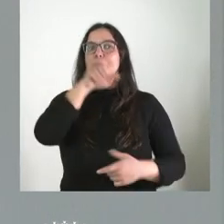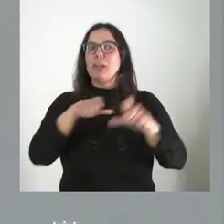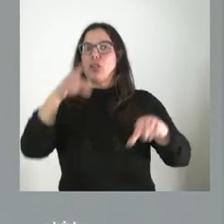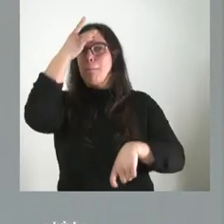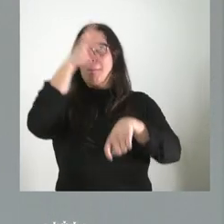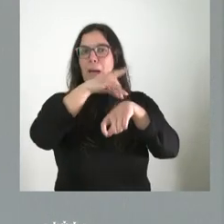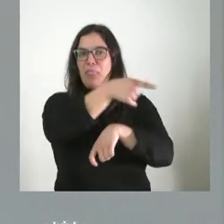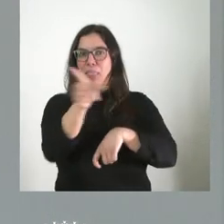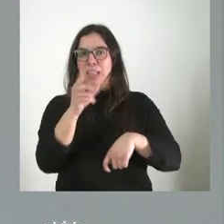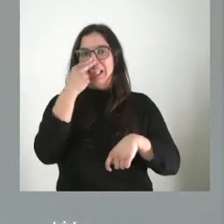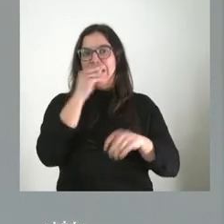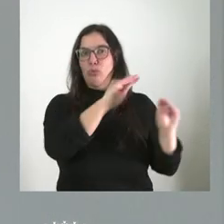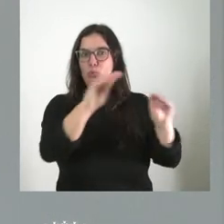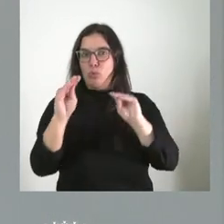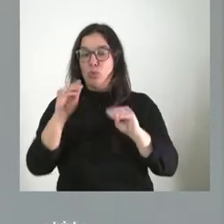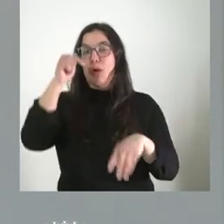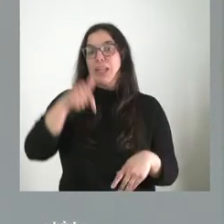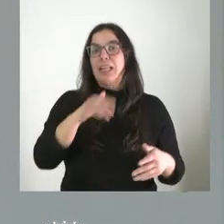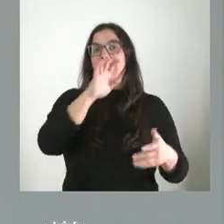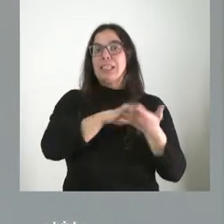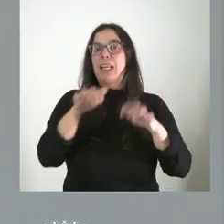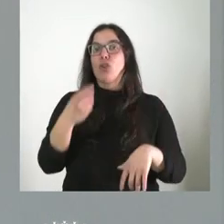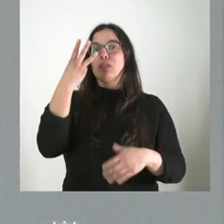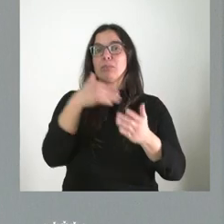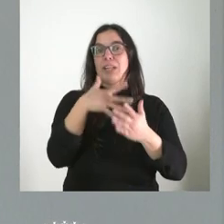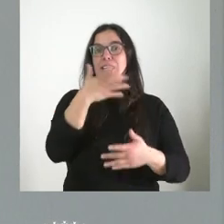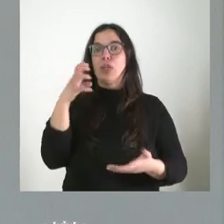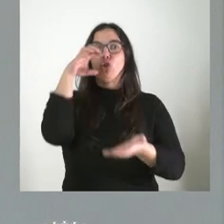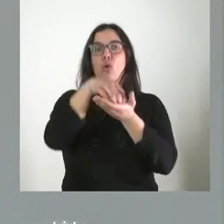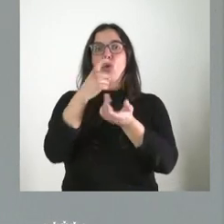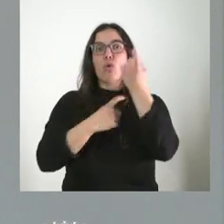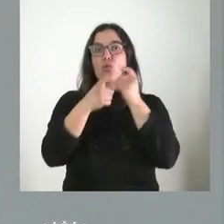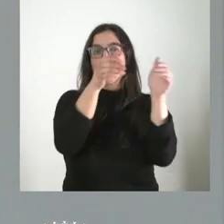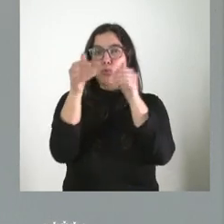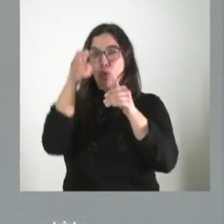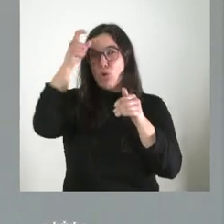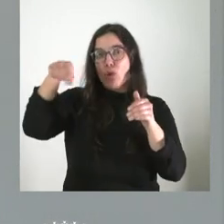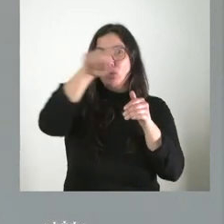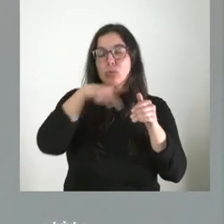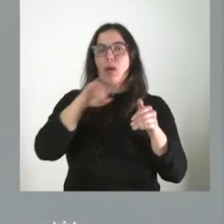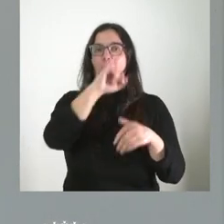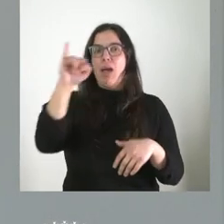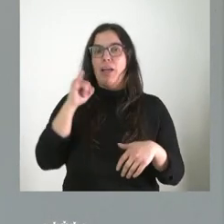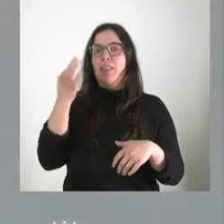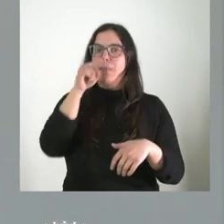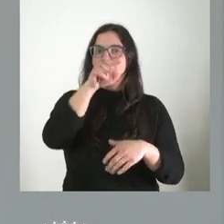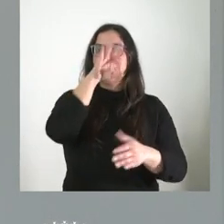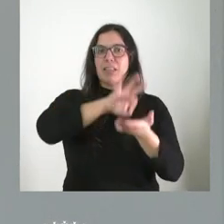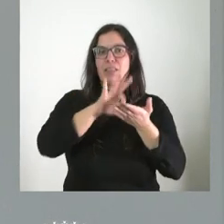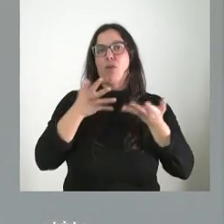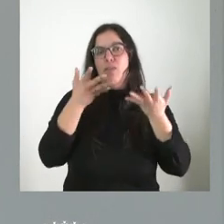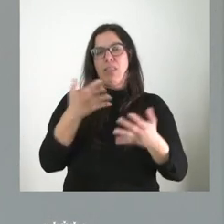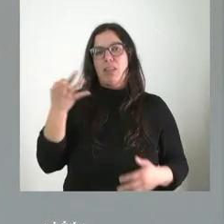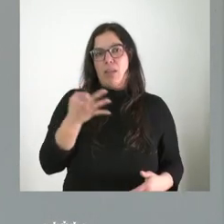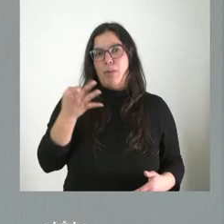en Castilla y león tenemos abiertos más de 3.500 consultores locales y nos parece que tenemos que prestar servicios en esos constructores locales